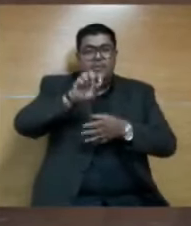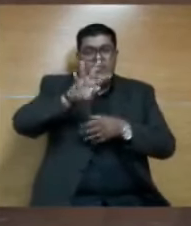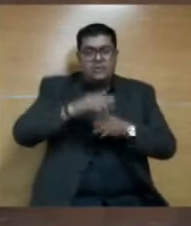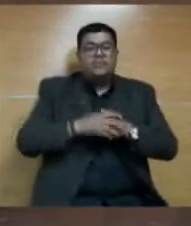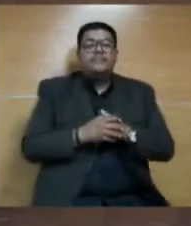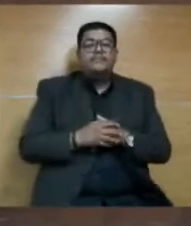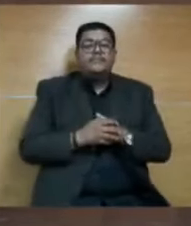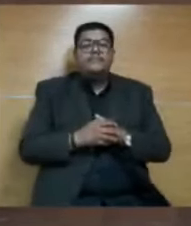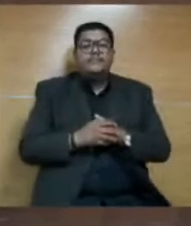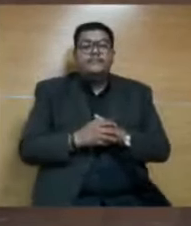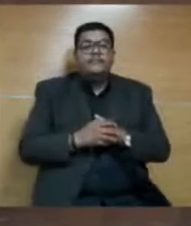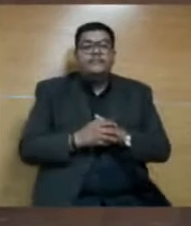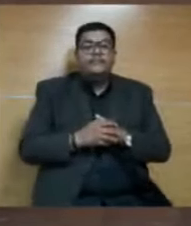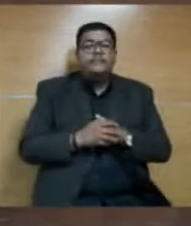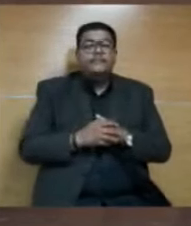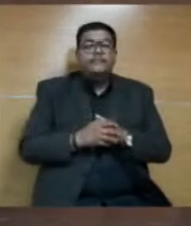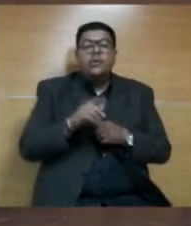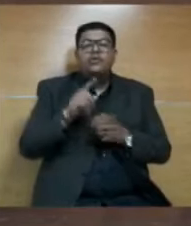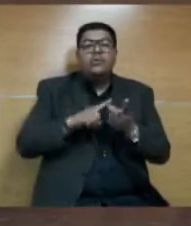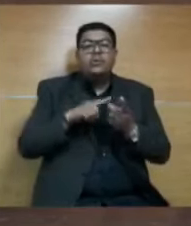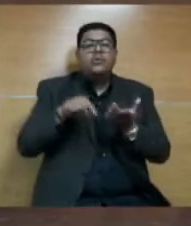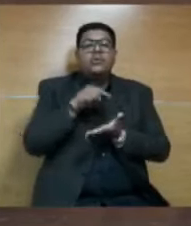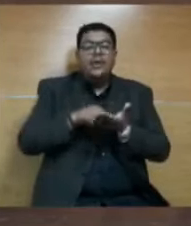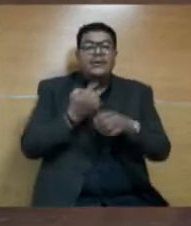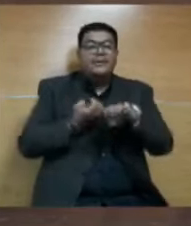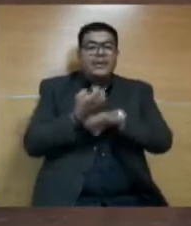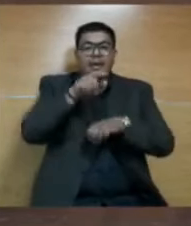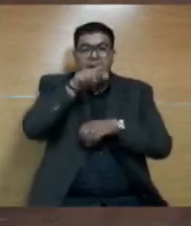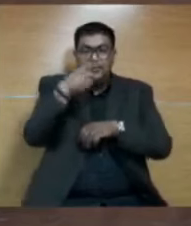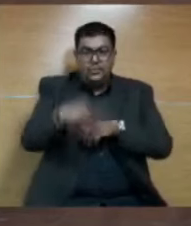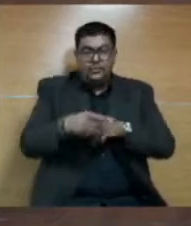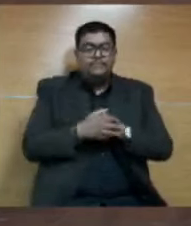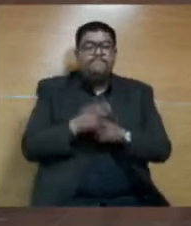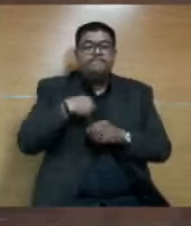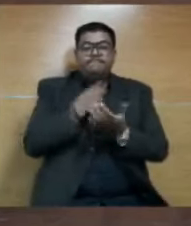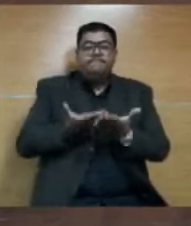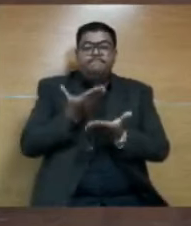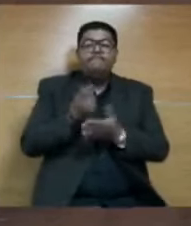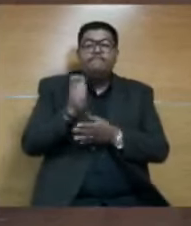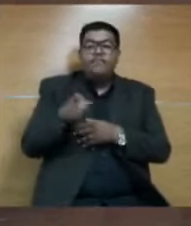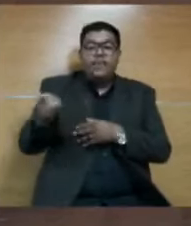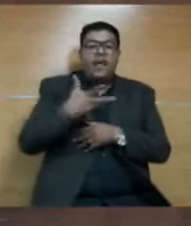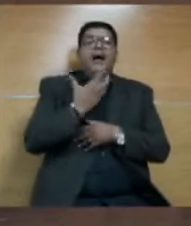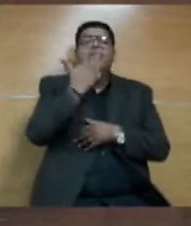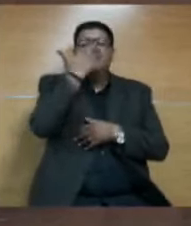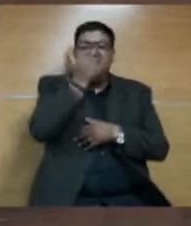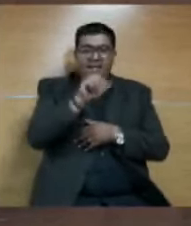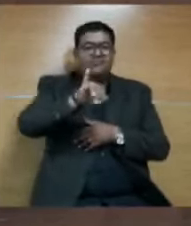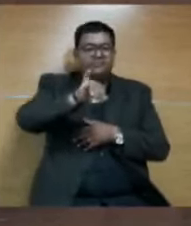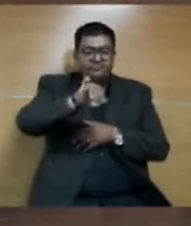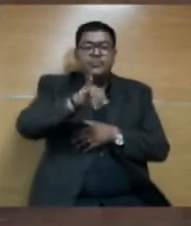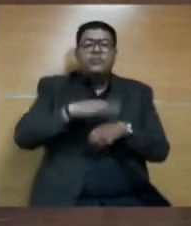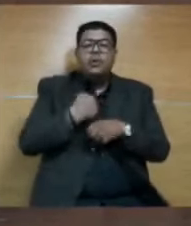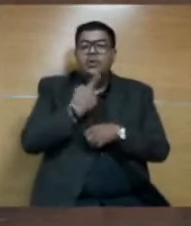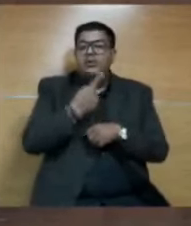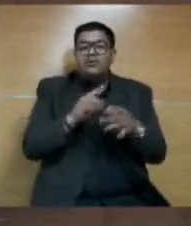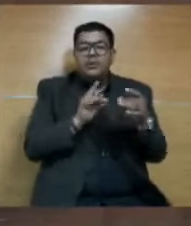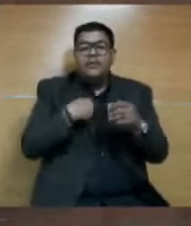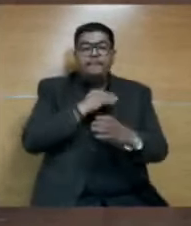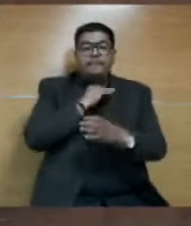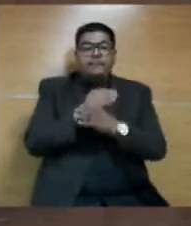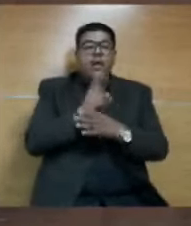ordinario 2023-2024 en el estado de Jalisco. En el proyecto se propone declarar fundado el agravio relacionado con